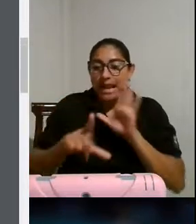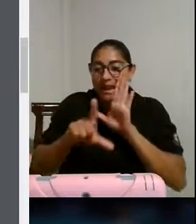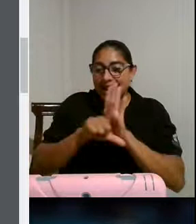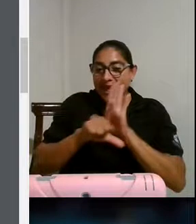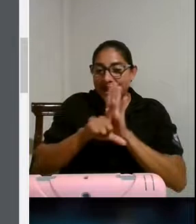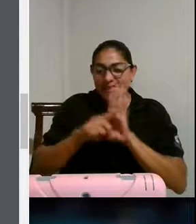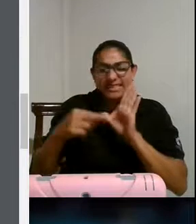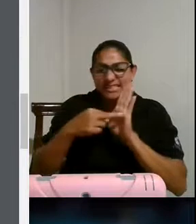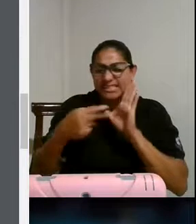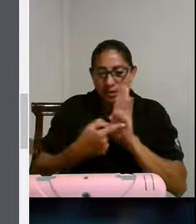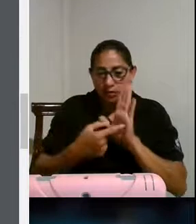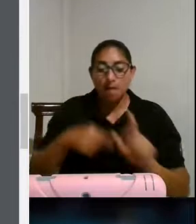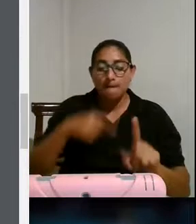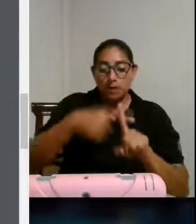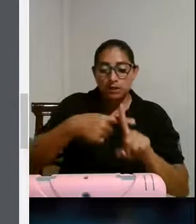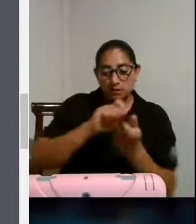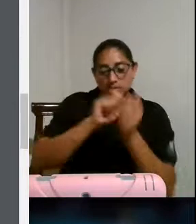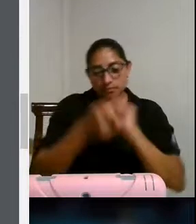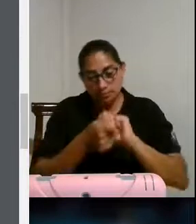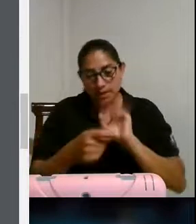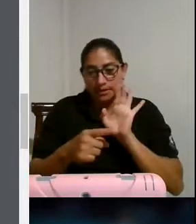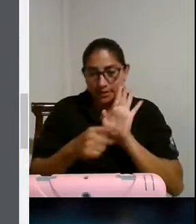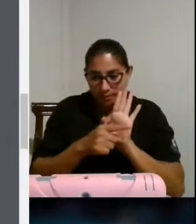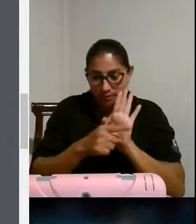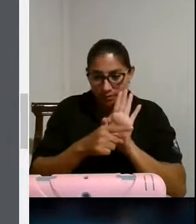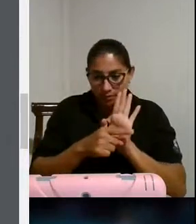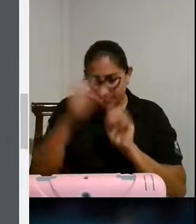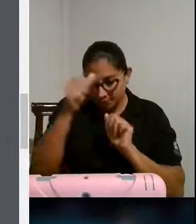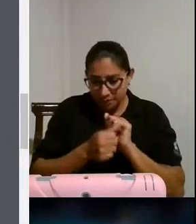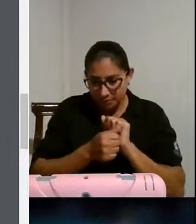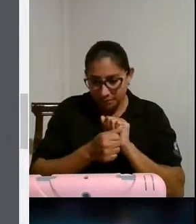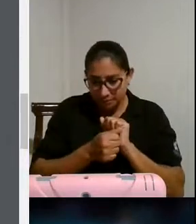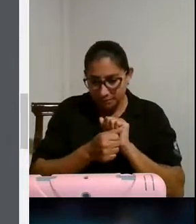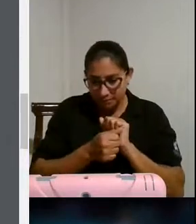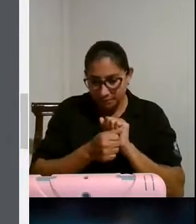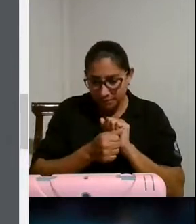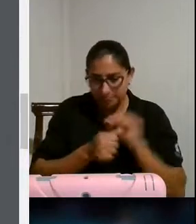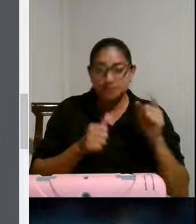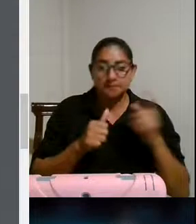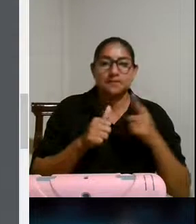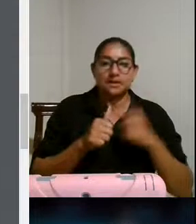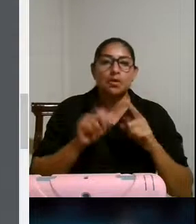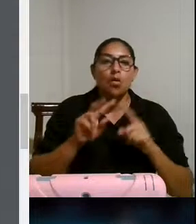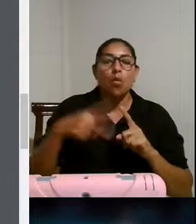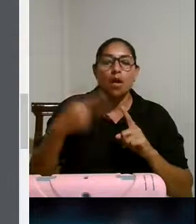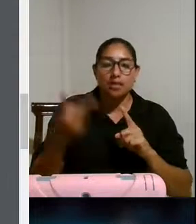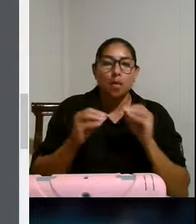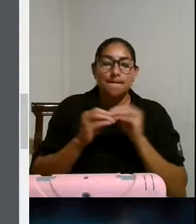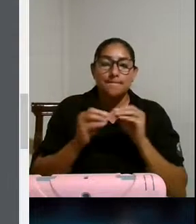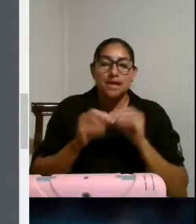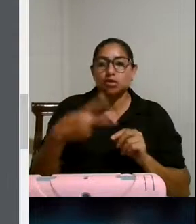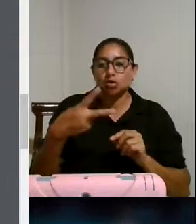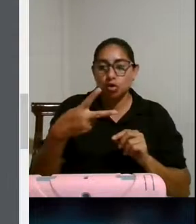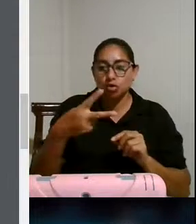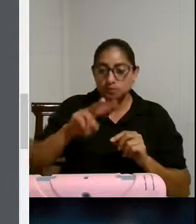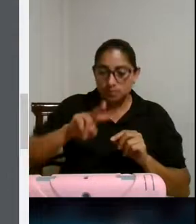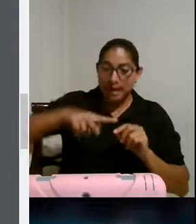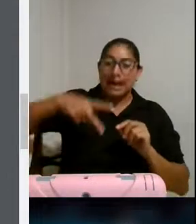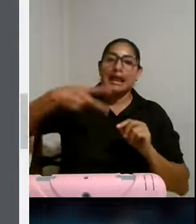Nos queda de esta manera. El primero al cuadrado más 2 veces